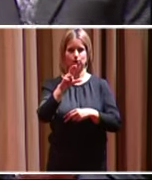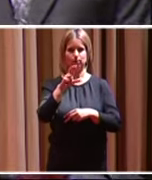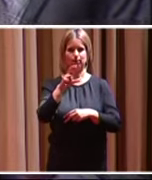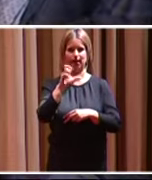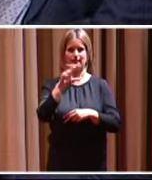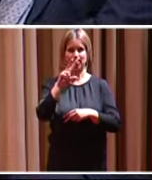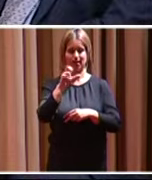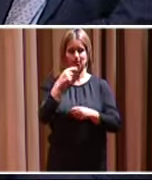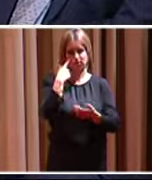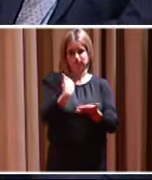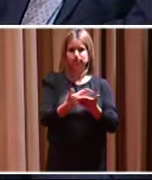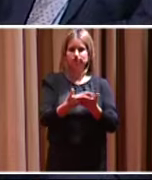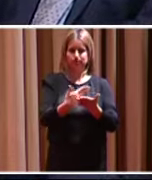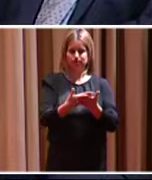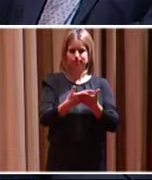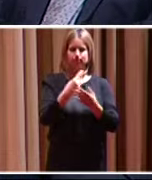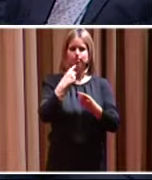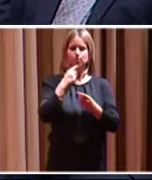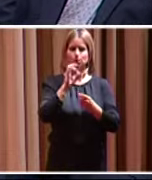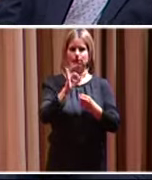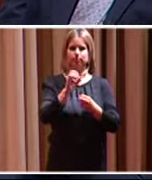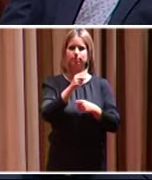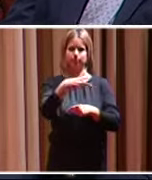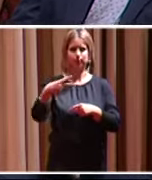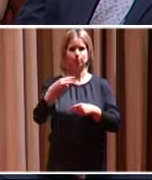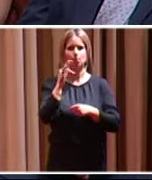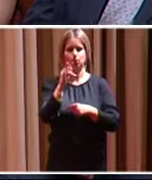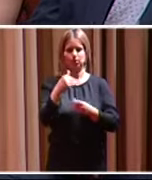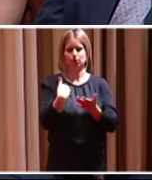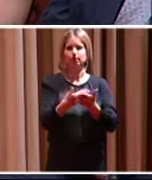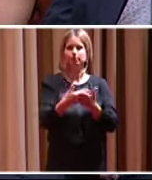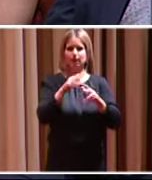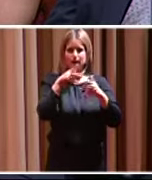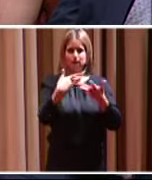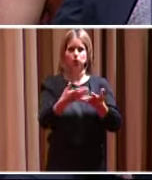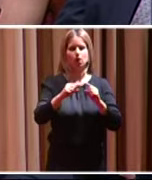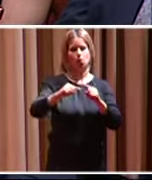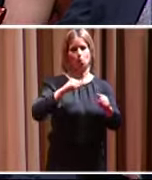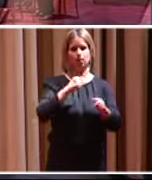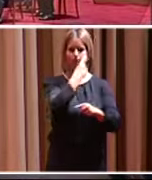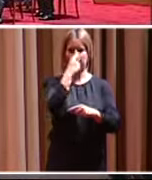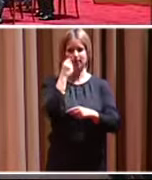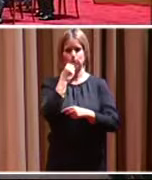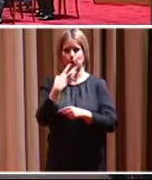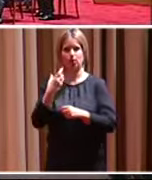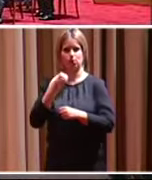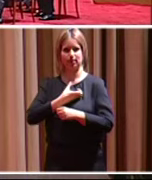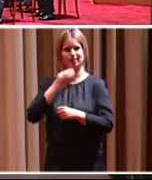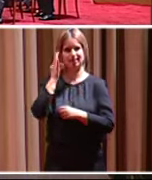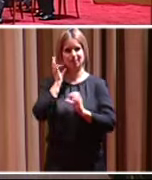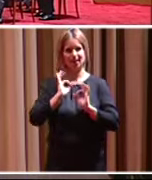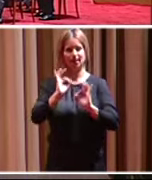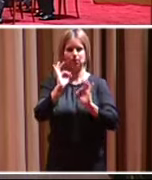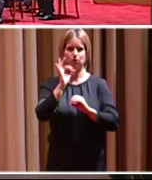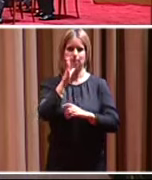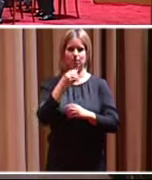Y para que así conste y surta los correspondientes efectos, expido el presente de orden y con el visto bueno de la señora, de la excelentísima